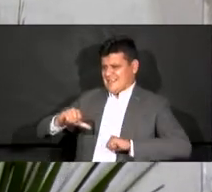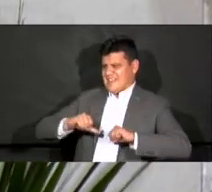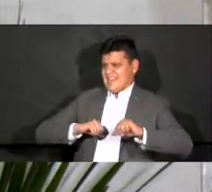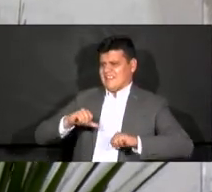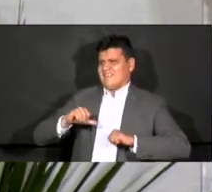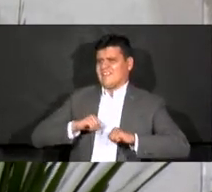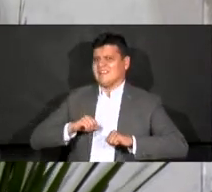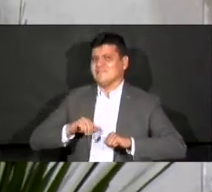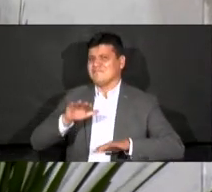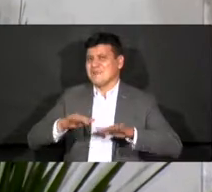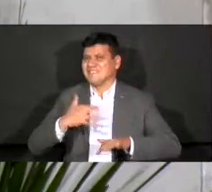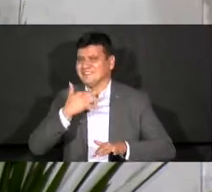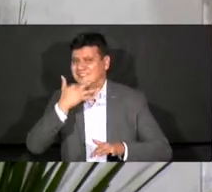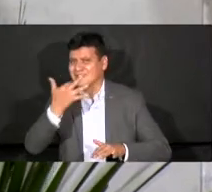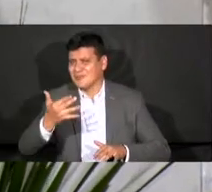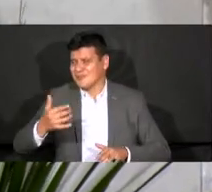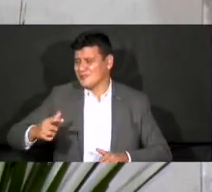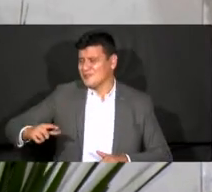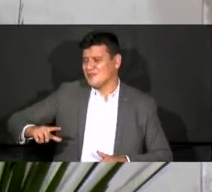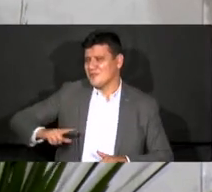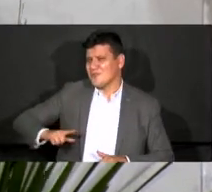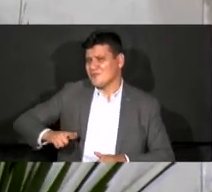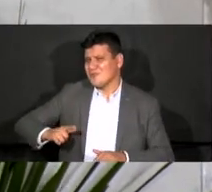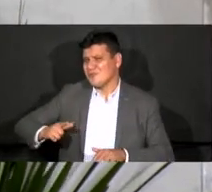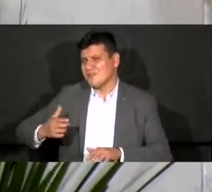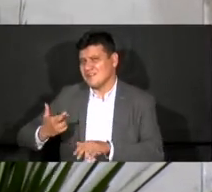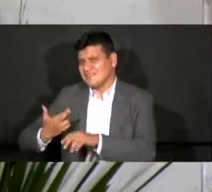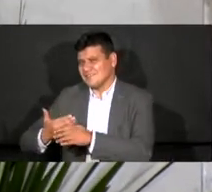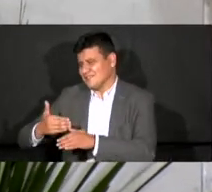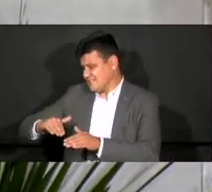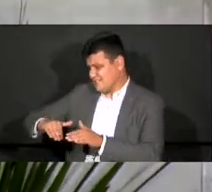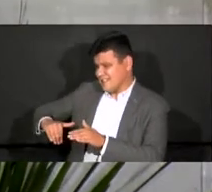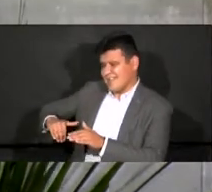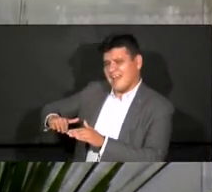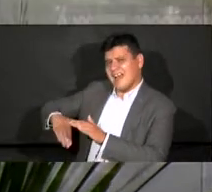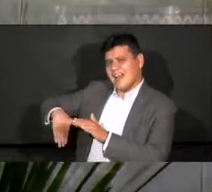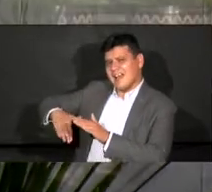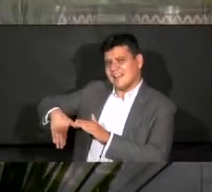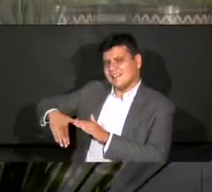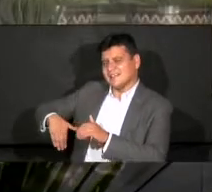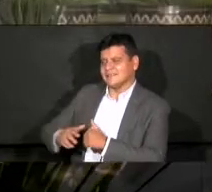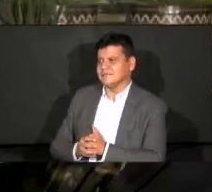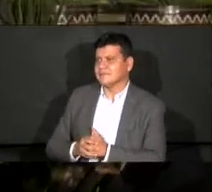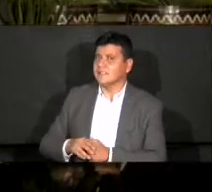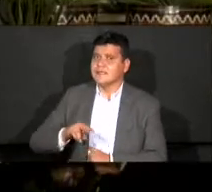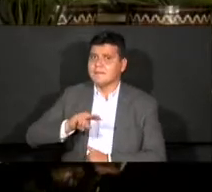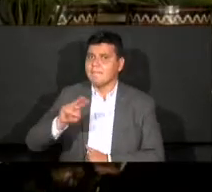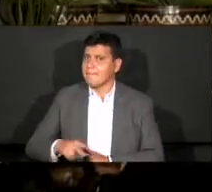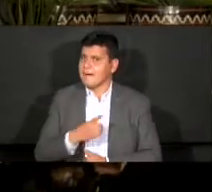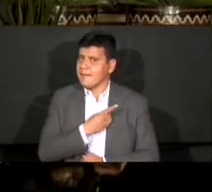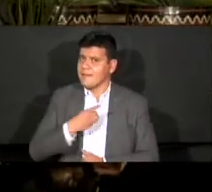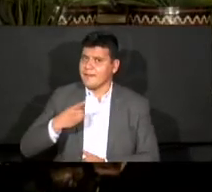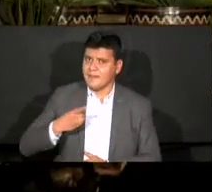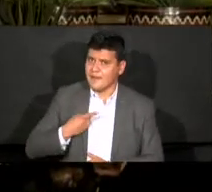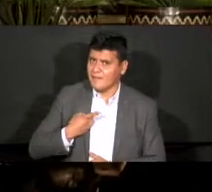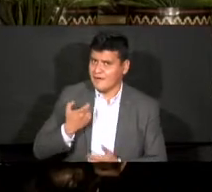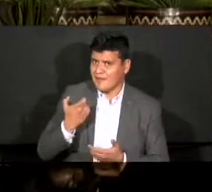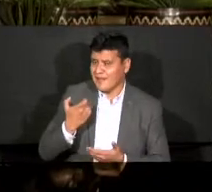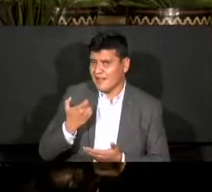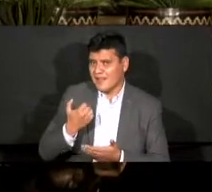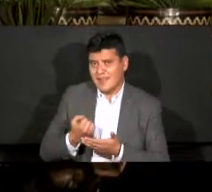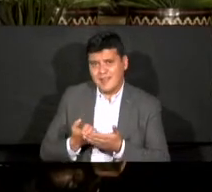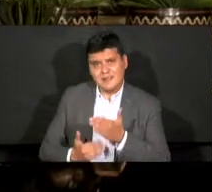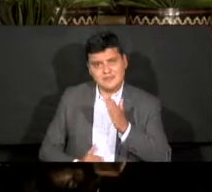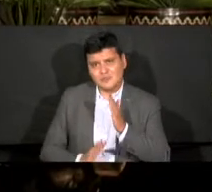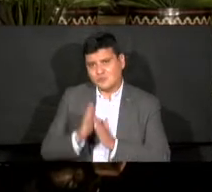muy cierto que se recibió una gran deuda de parte del anterior